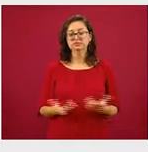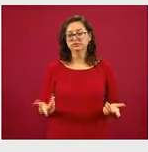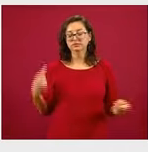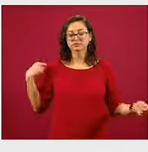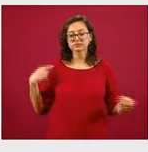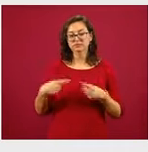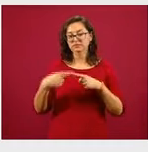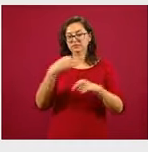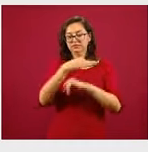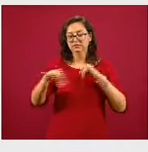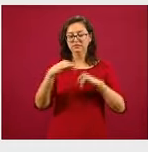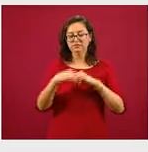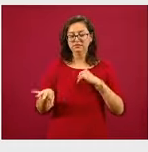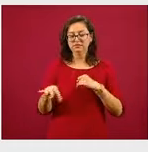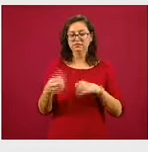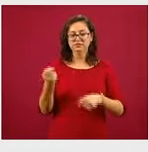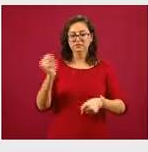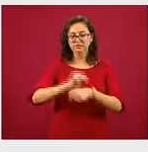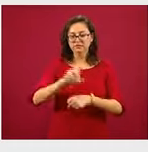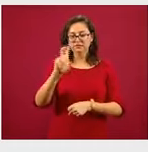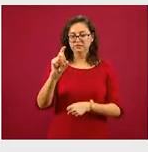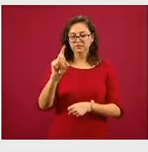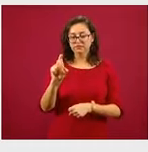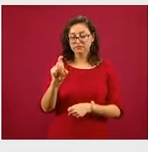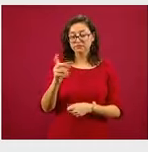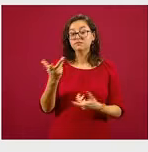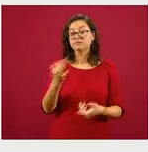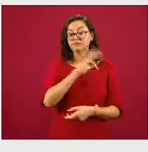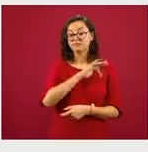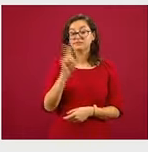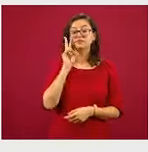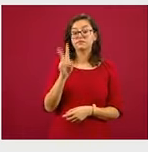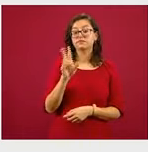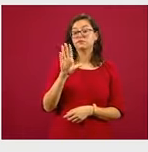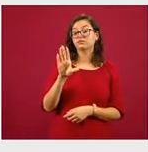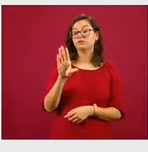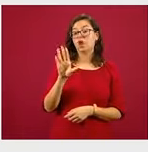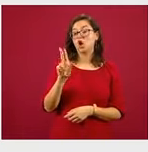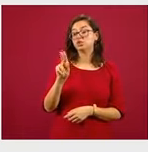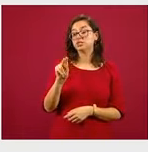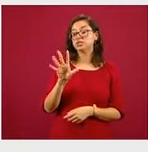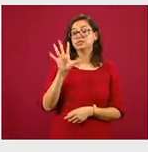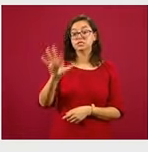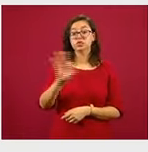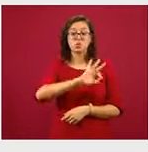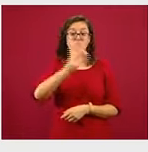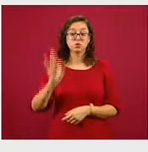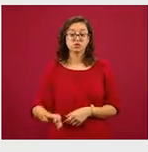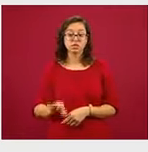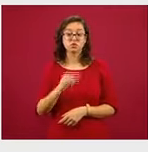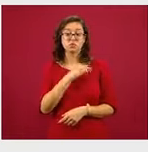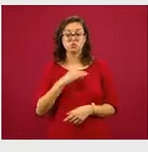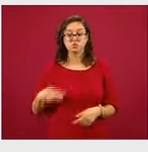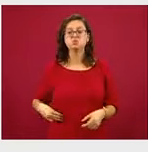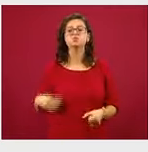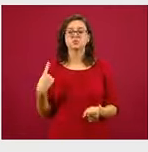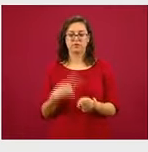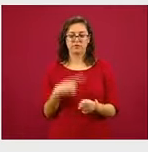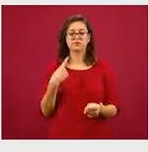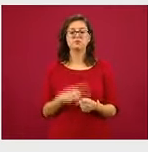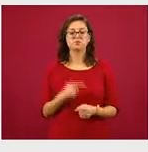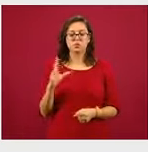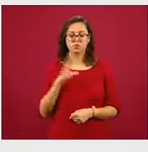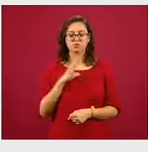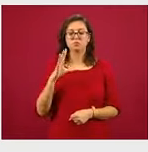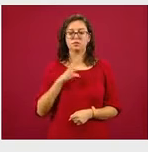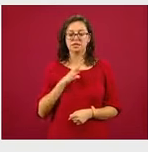última fotografía del estado de Veracruz, en donde prácticamente el 85% de sus municipios tiene al menos un caso y la mitad